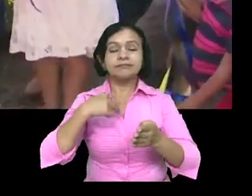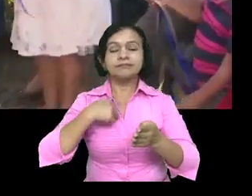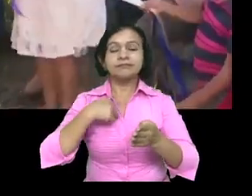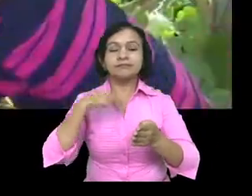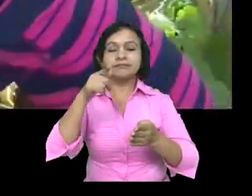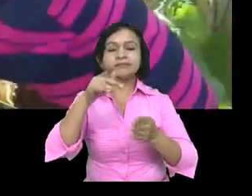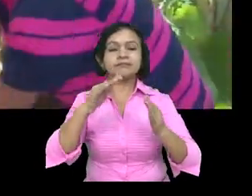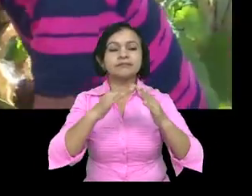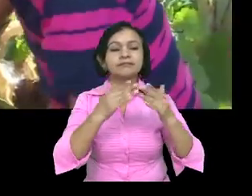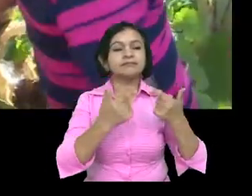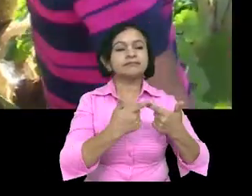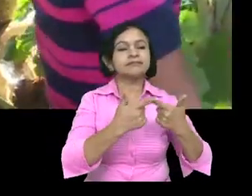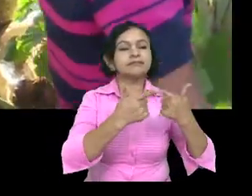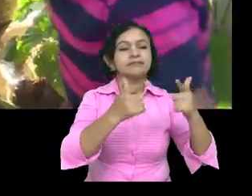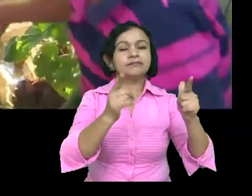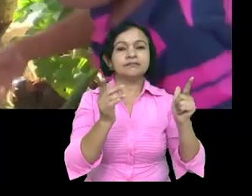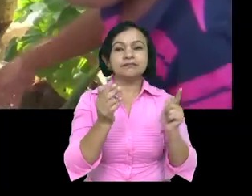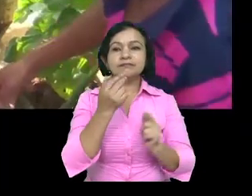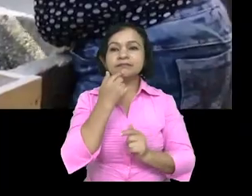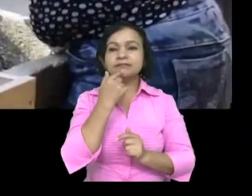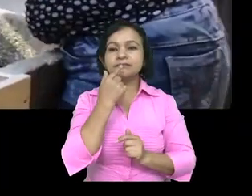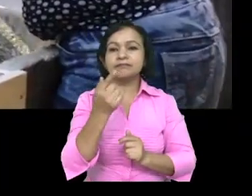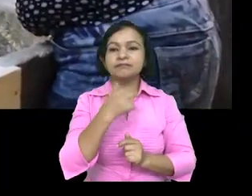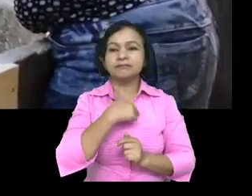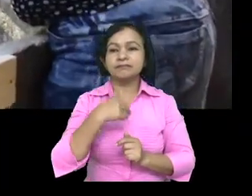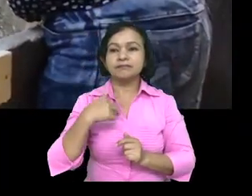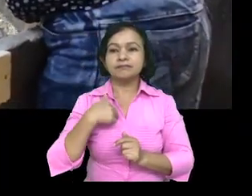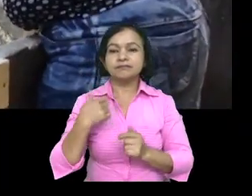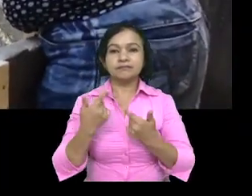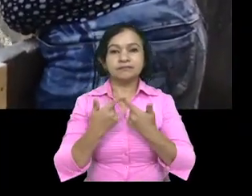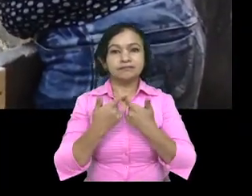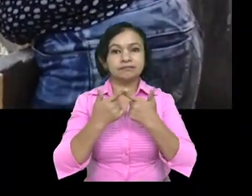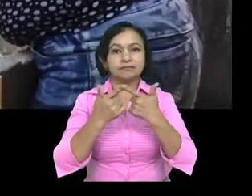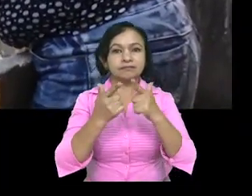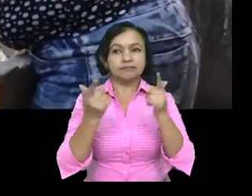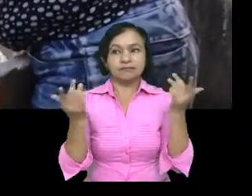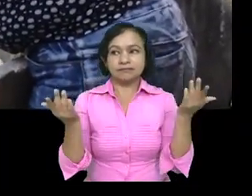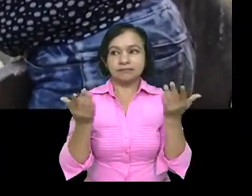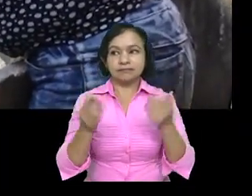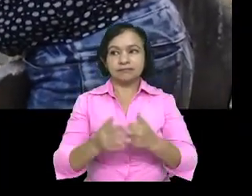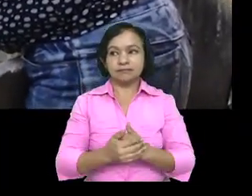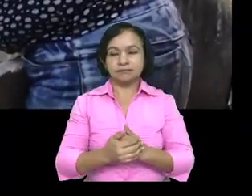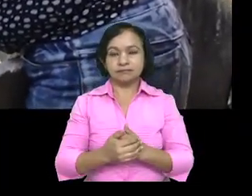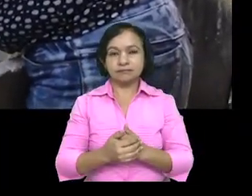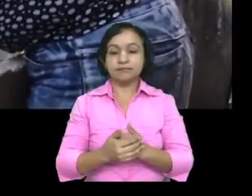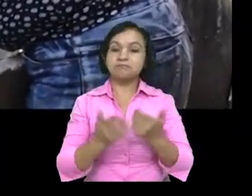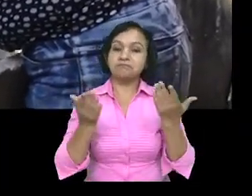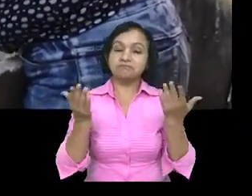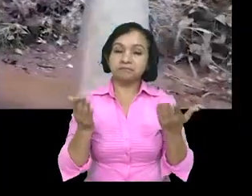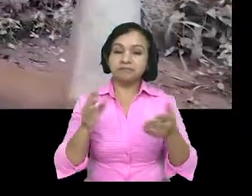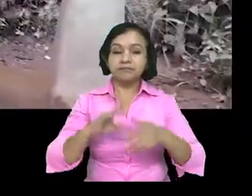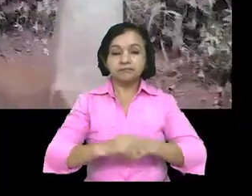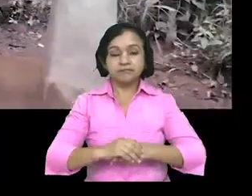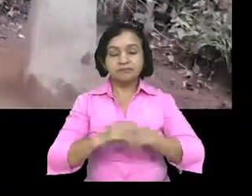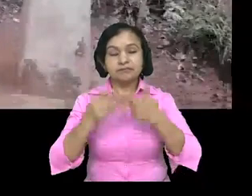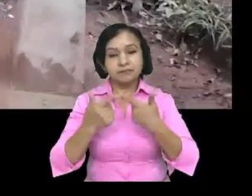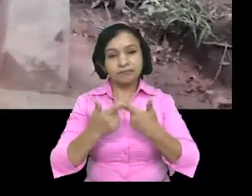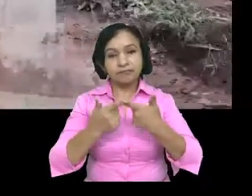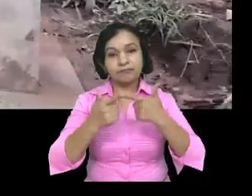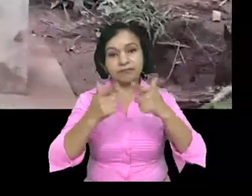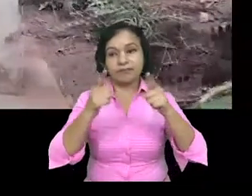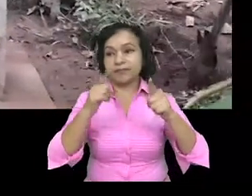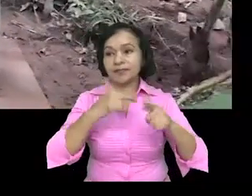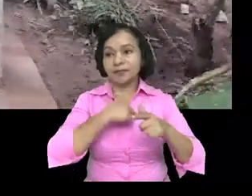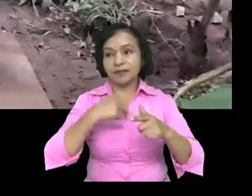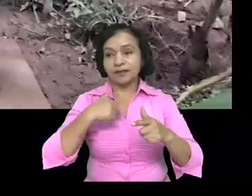tiempos libres? ¿Qué crees que te van a contestar? ¿Cuál es el tiempo libre? Te dicen, ah, sí, cuando tengo el tiempo libre me